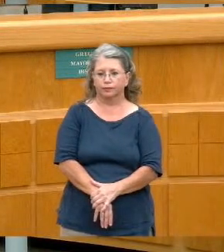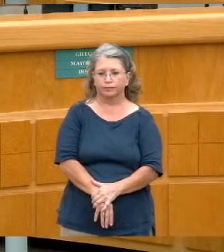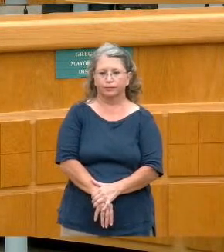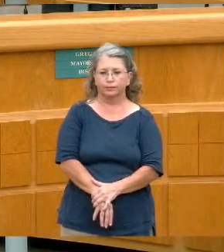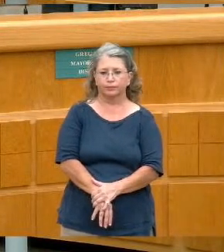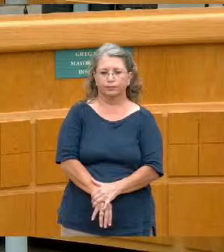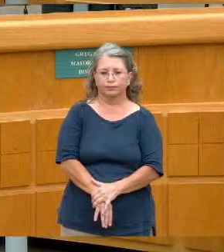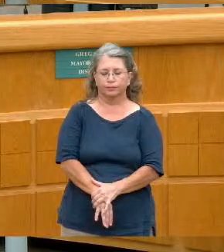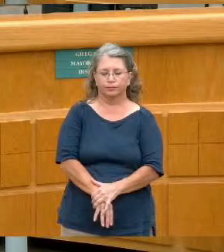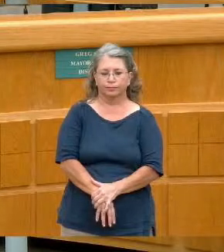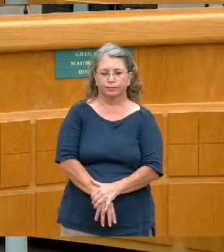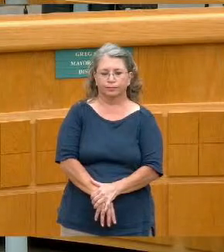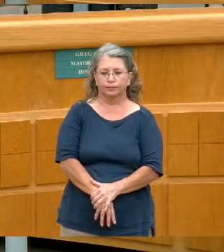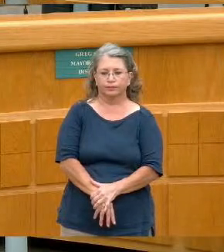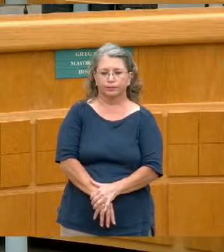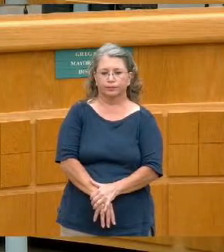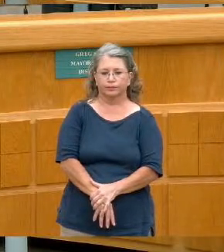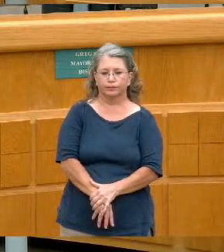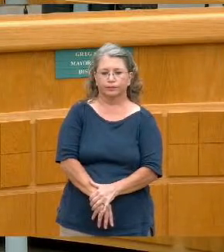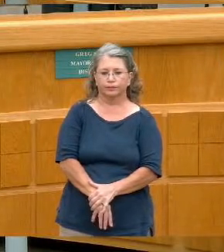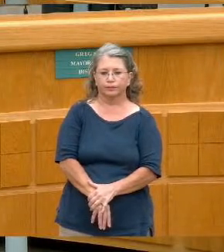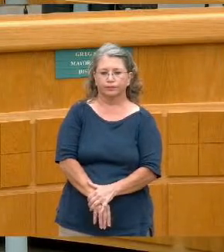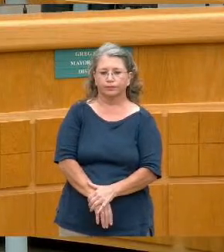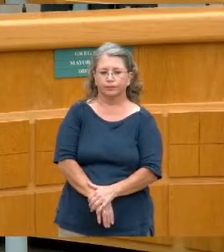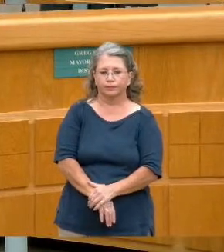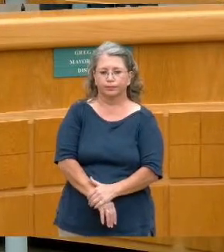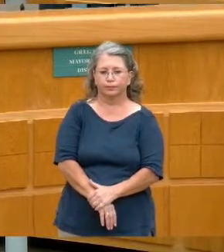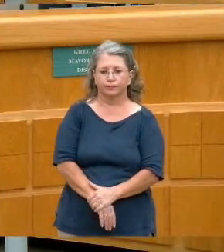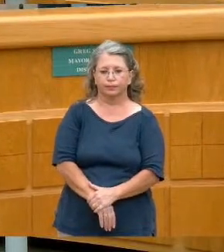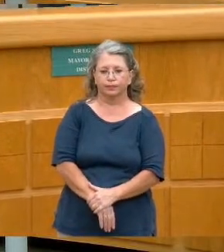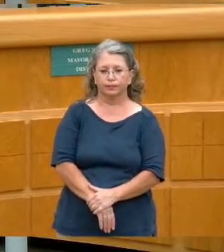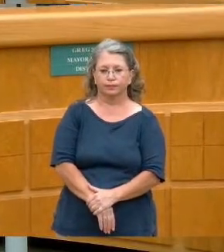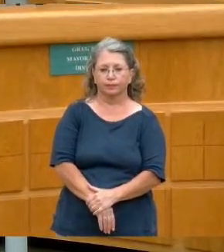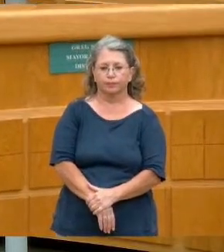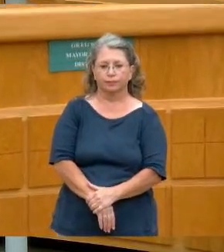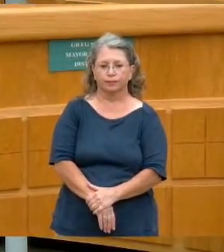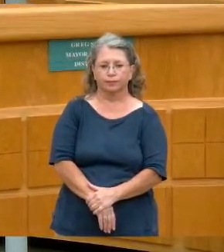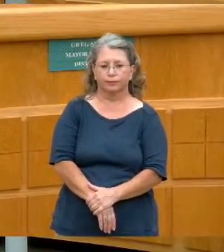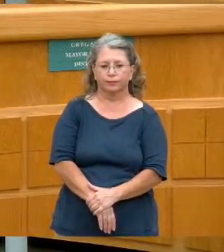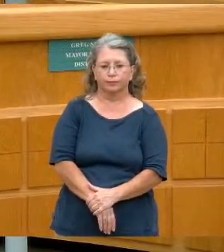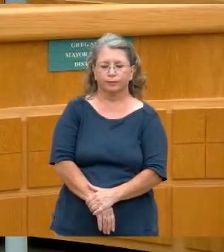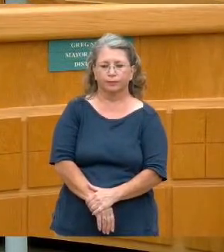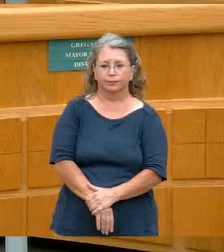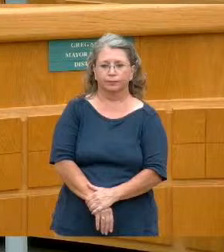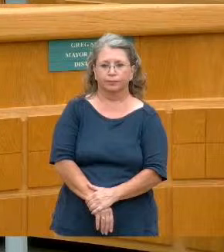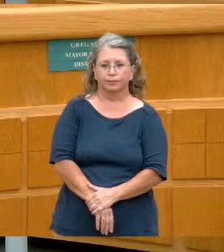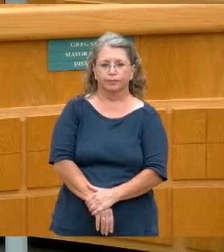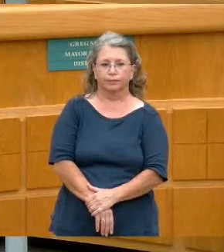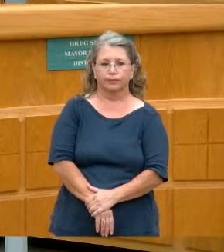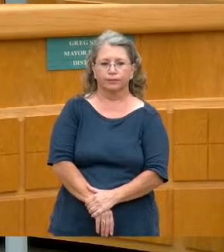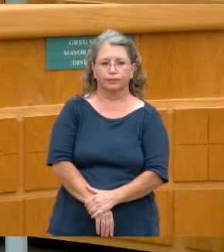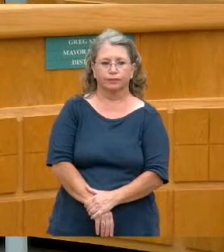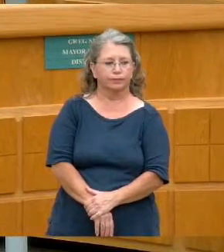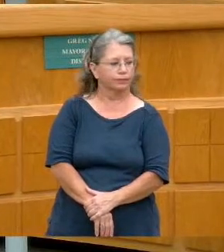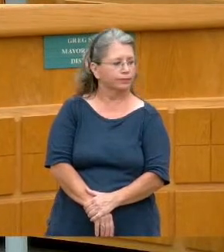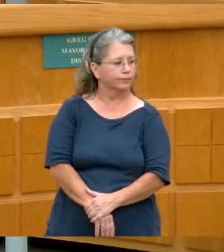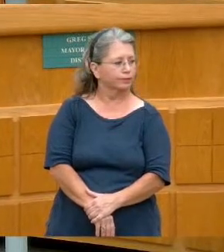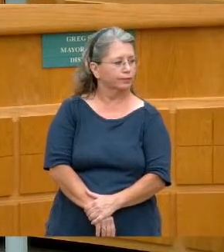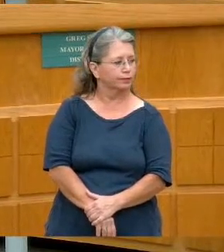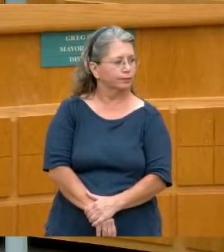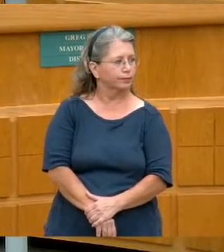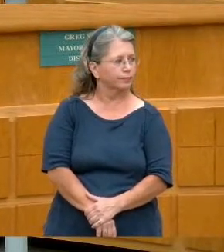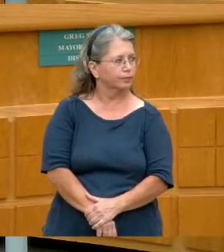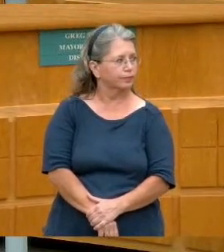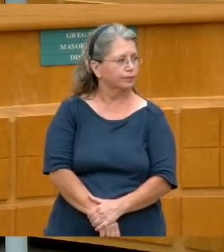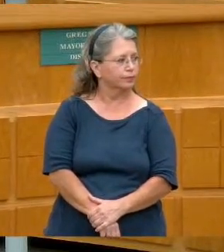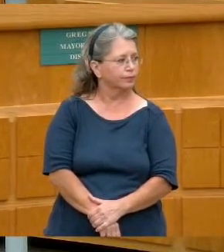positivos es de 40, pero más tarde daremos la cifra total. Esta ha sido la peor semana con el mayor número de casos positivos después del brote en la planta